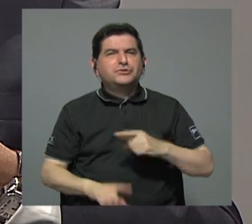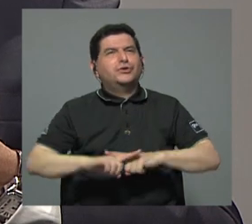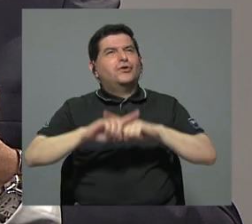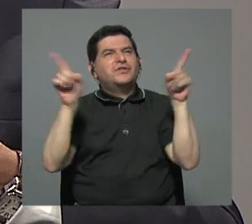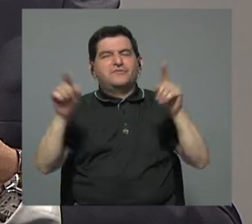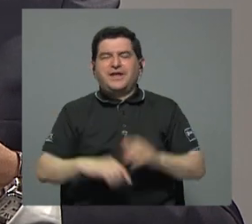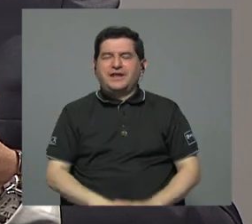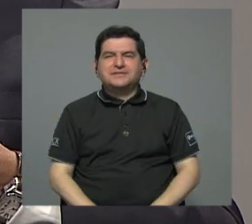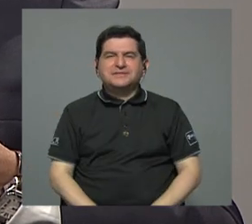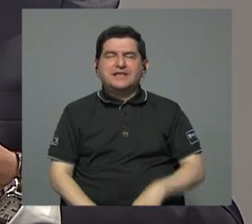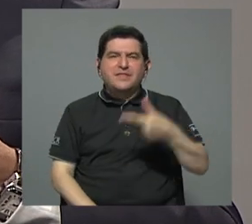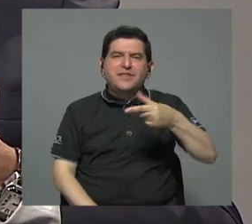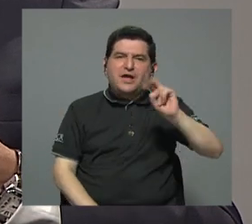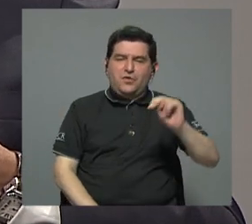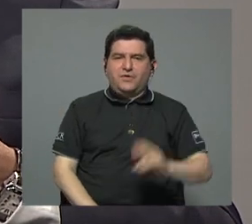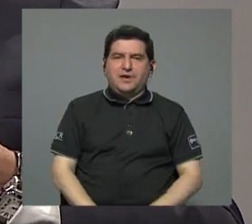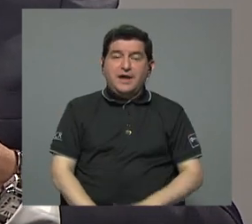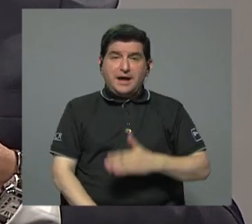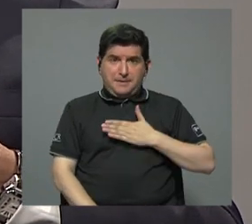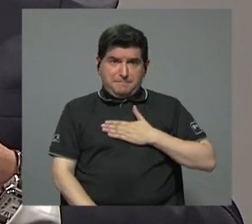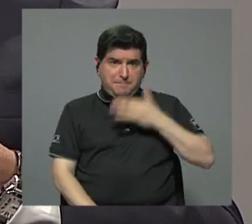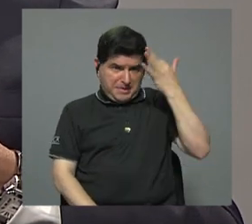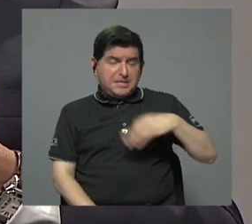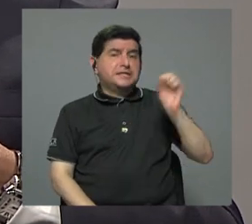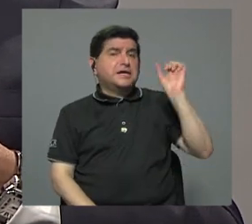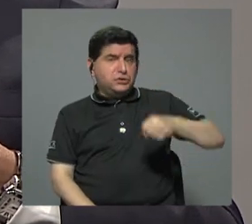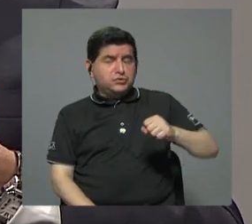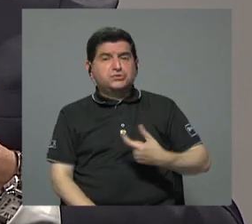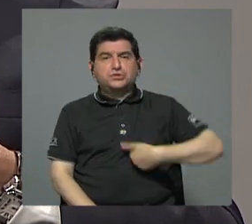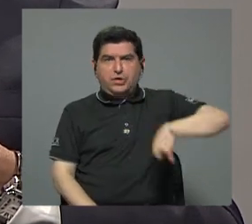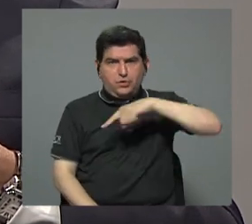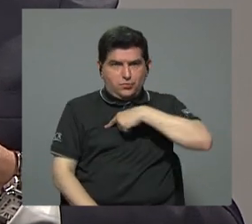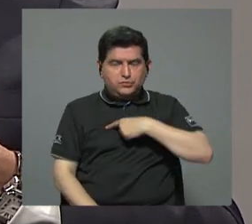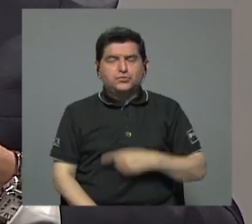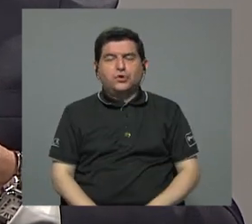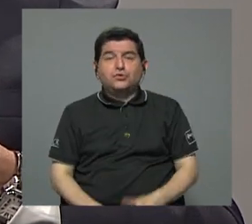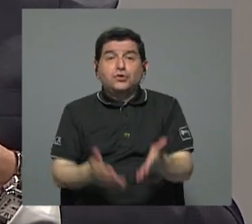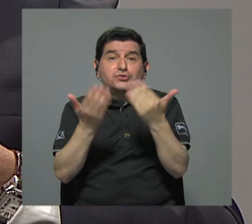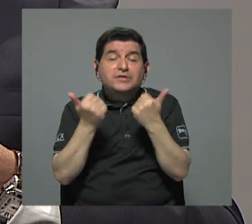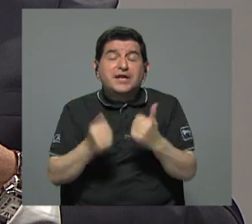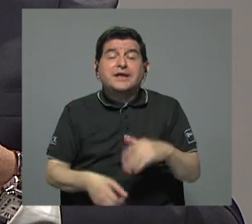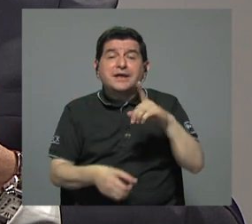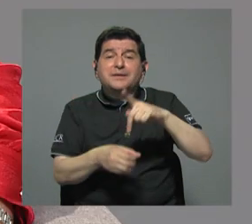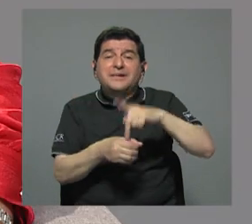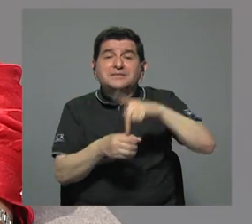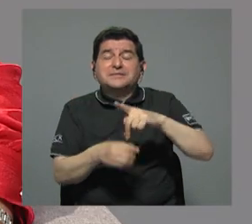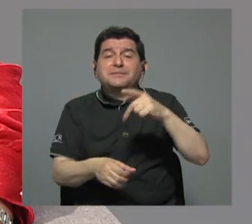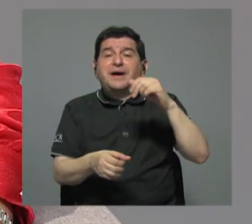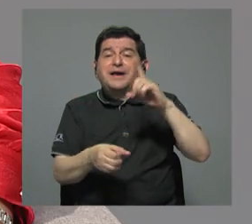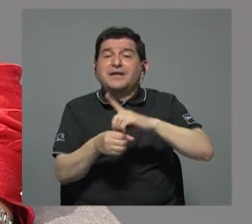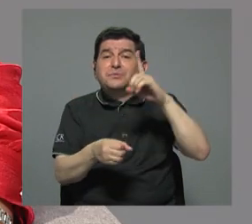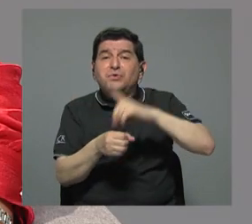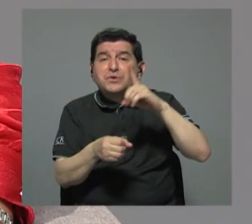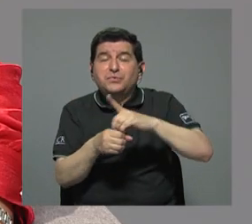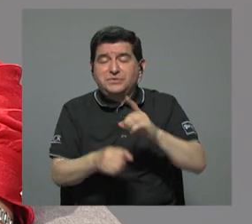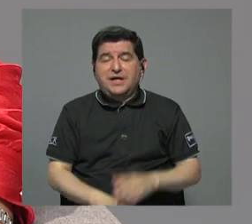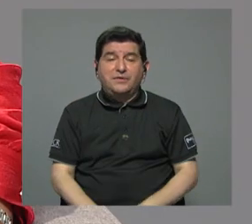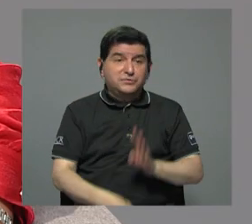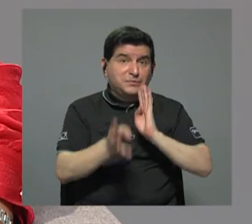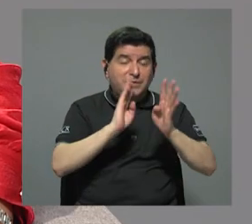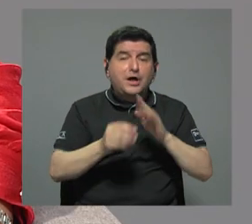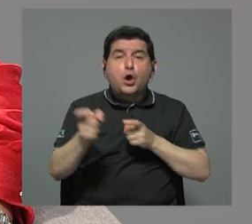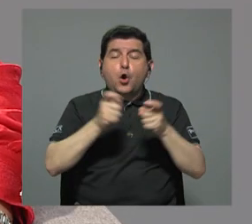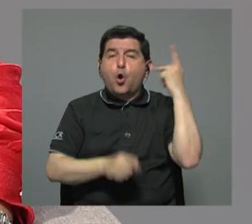de un error en el siguiente sentido así me ve a mí sí me parece porque estamos aspirando lores hay que recordarlo en pai lamentó a hablar el